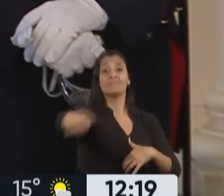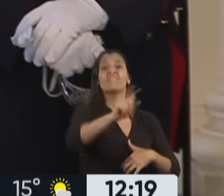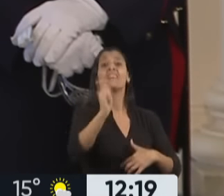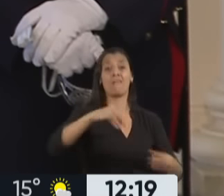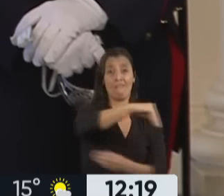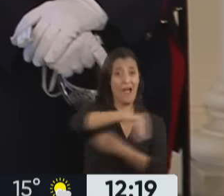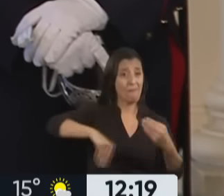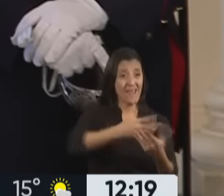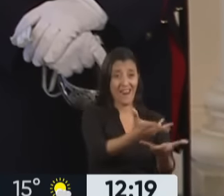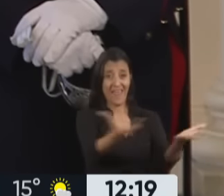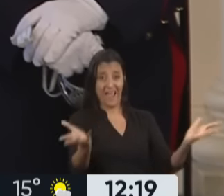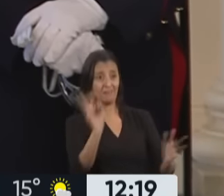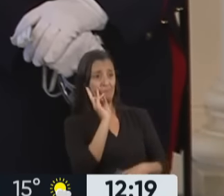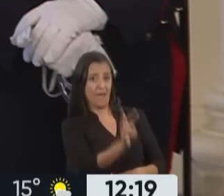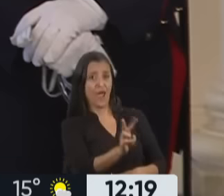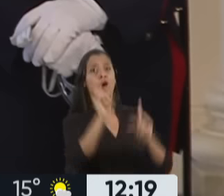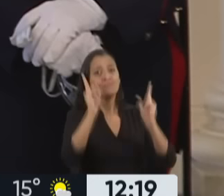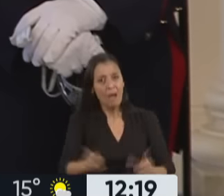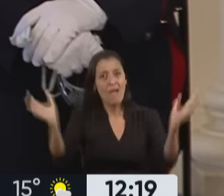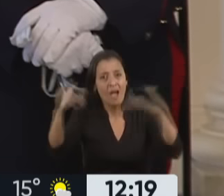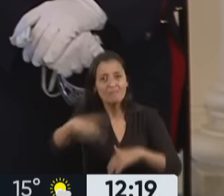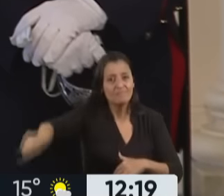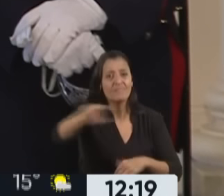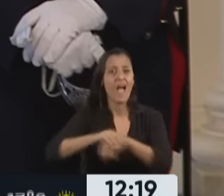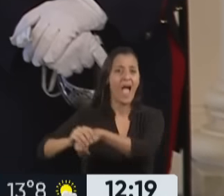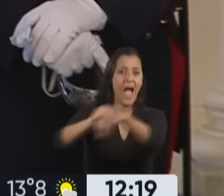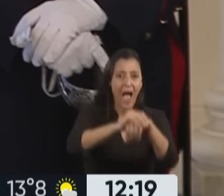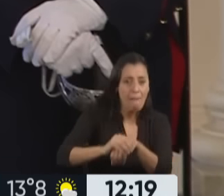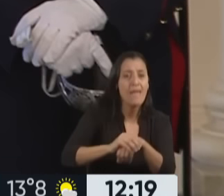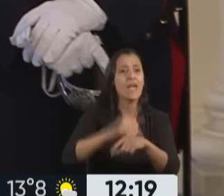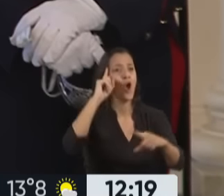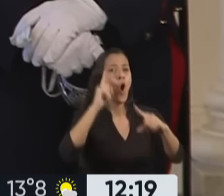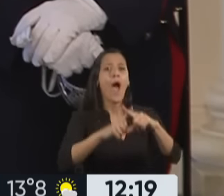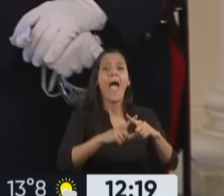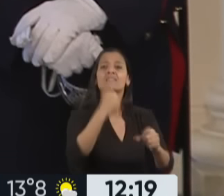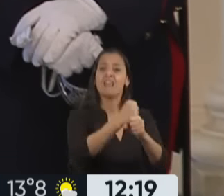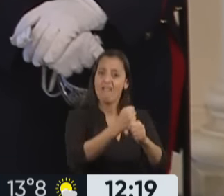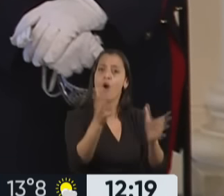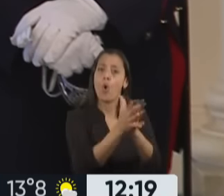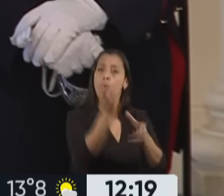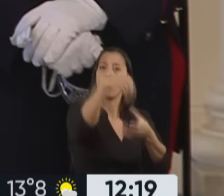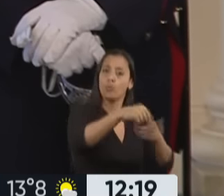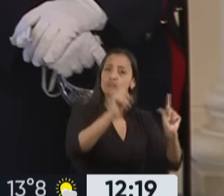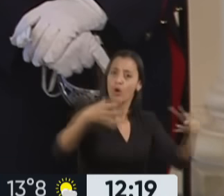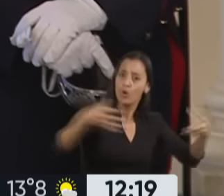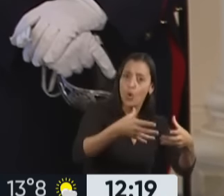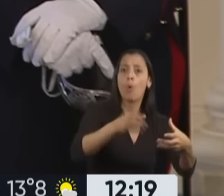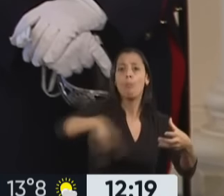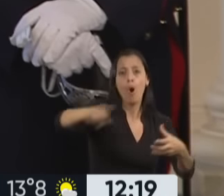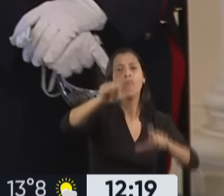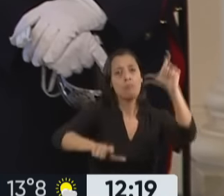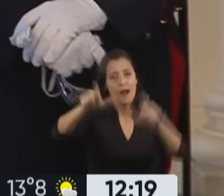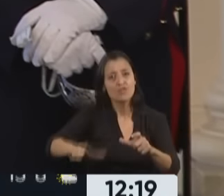familia, están los amigos, están sus ex colaboradores, están los que han trabajado